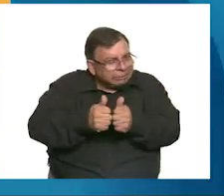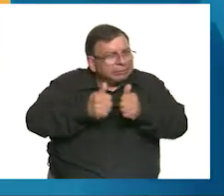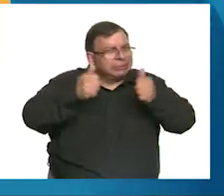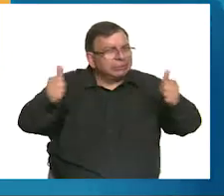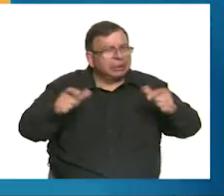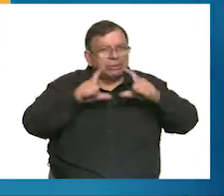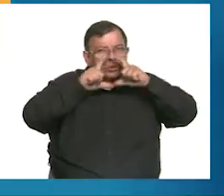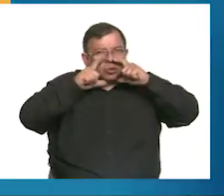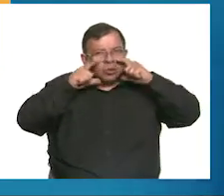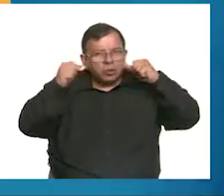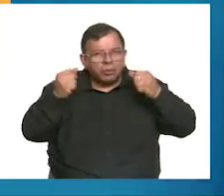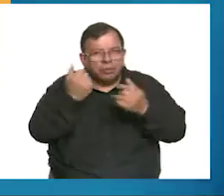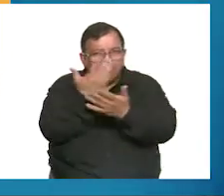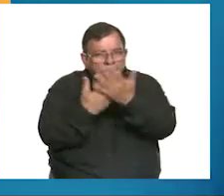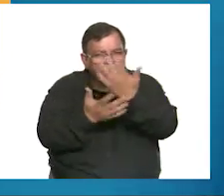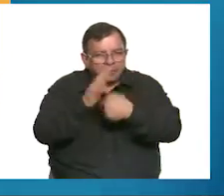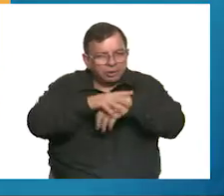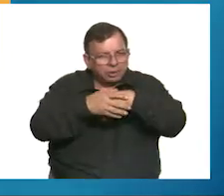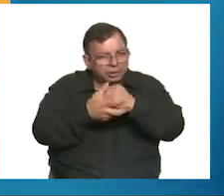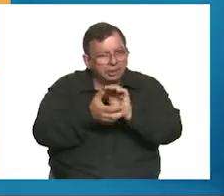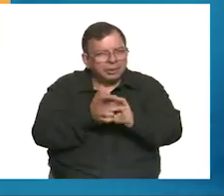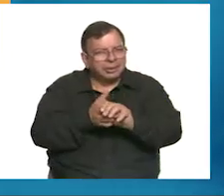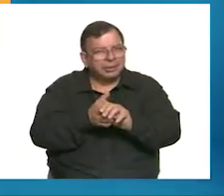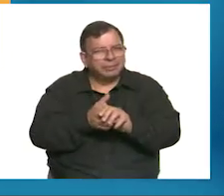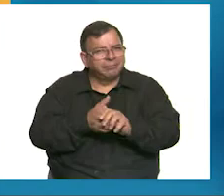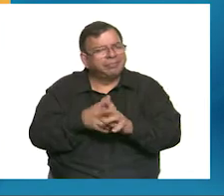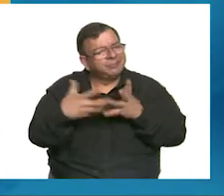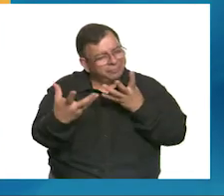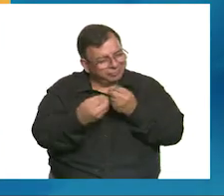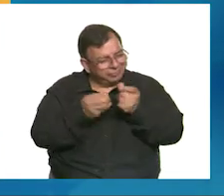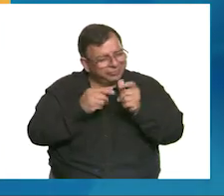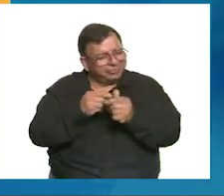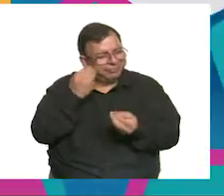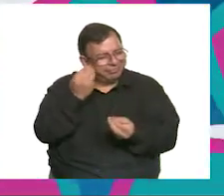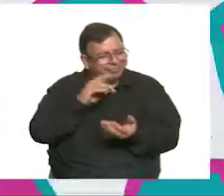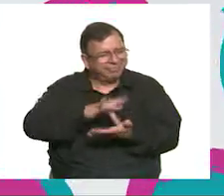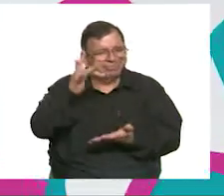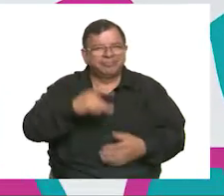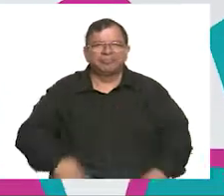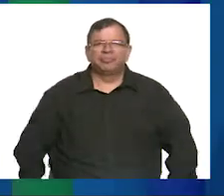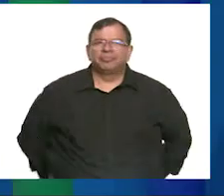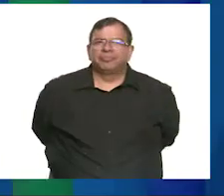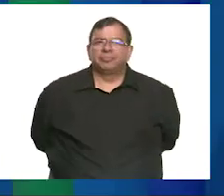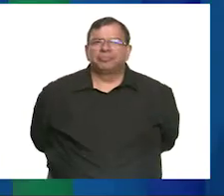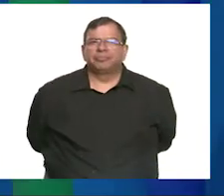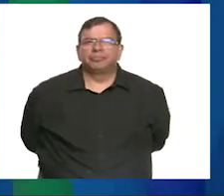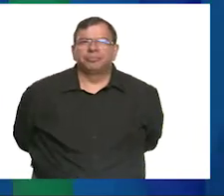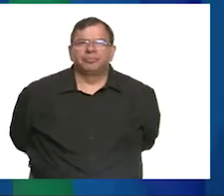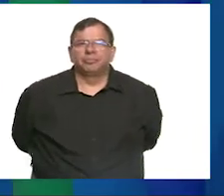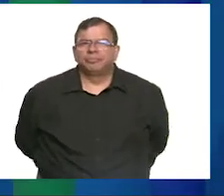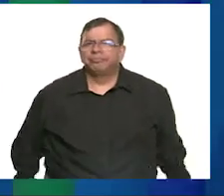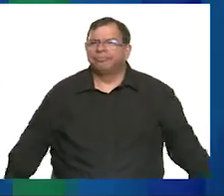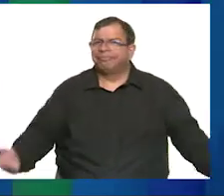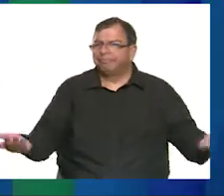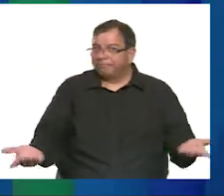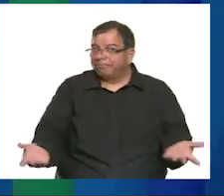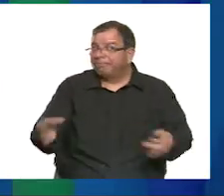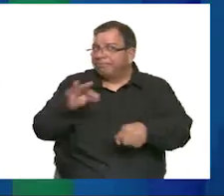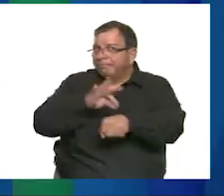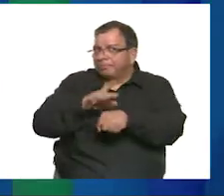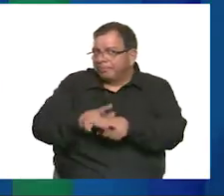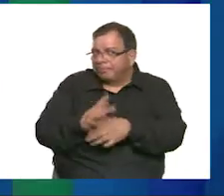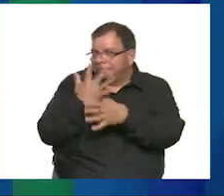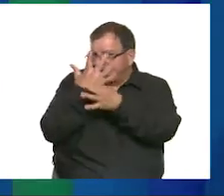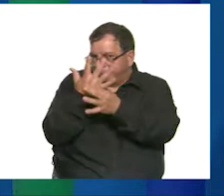utiliza cubrebocas, lávate las manos. Sigue con nosotros. Muchísimas gracias. Como comenta la doctora